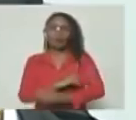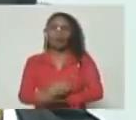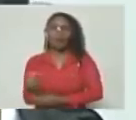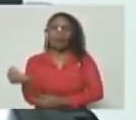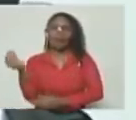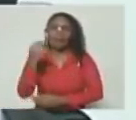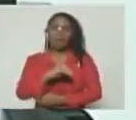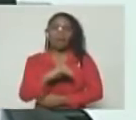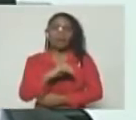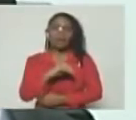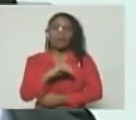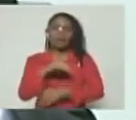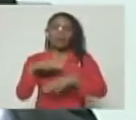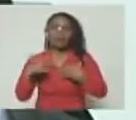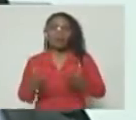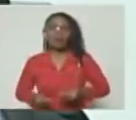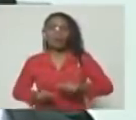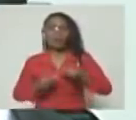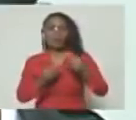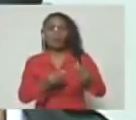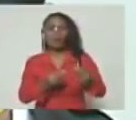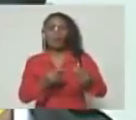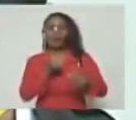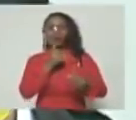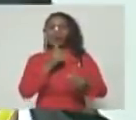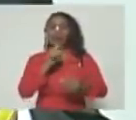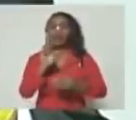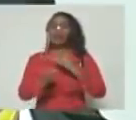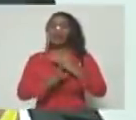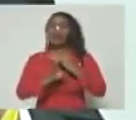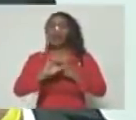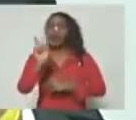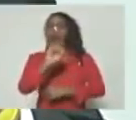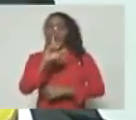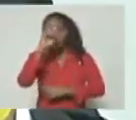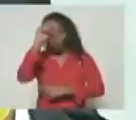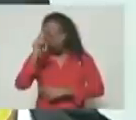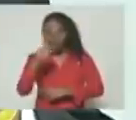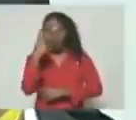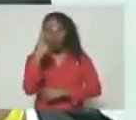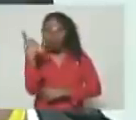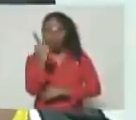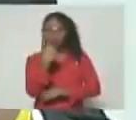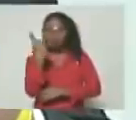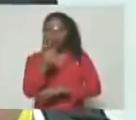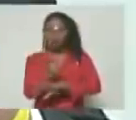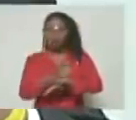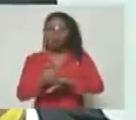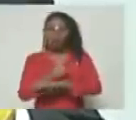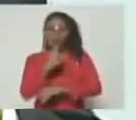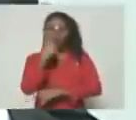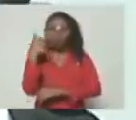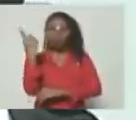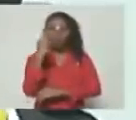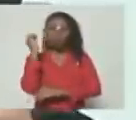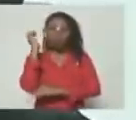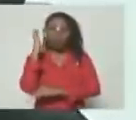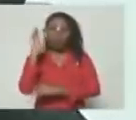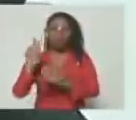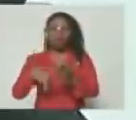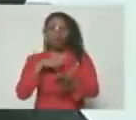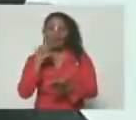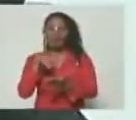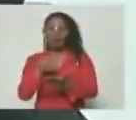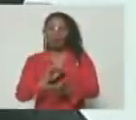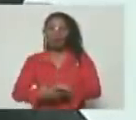que concesiones a quienes todavía no reconocen que hay un solo gobierno, que hay una sola Asamblea Nacional.